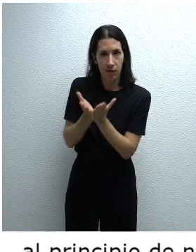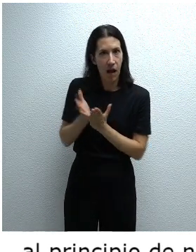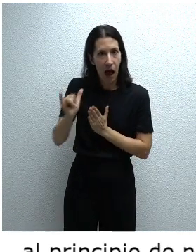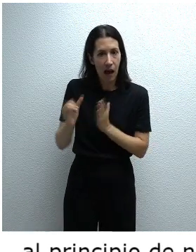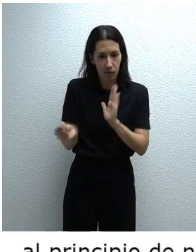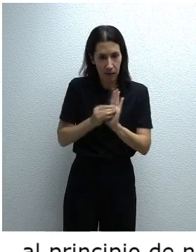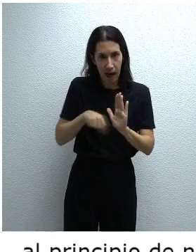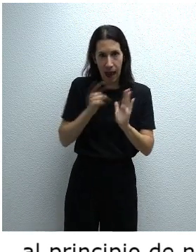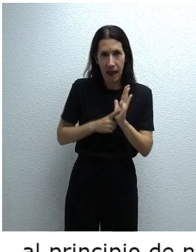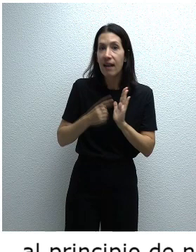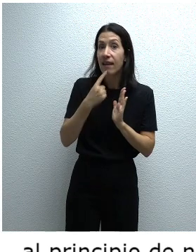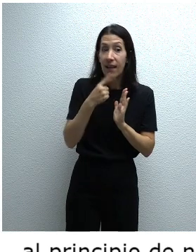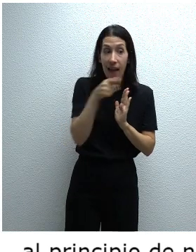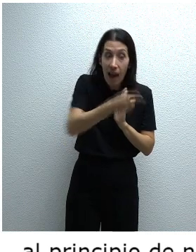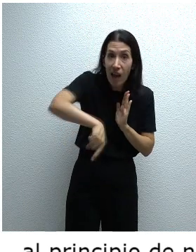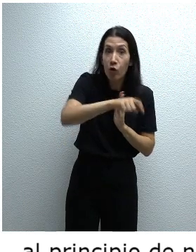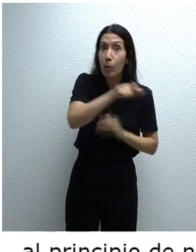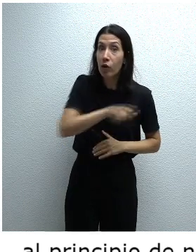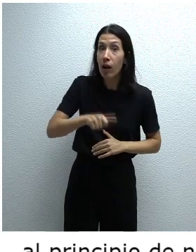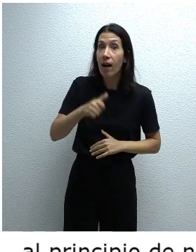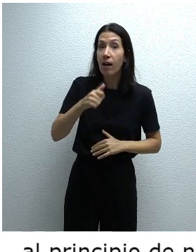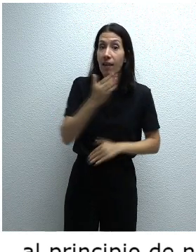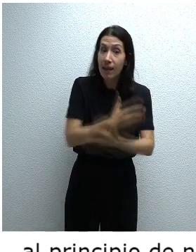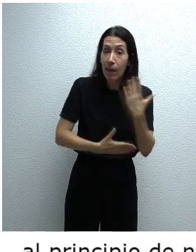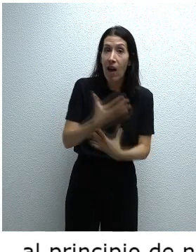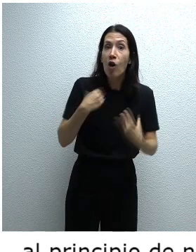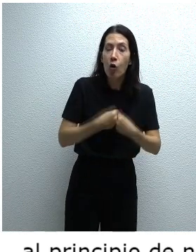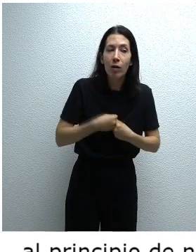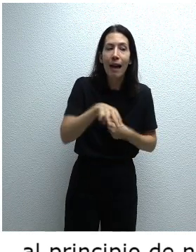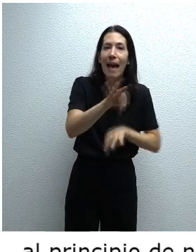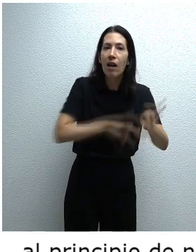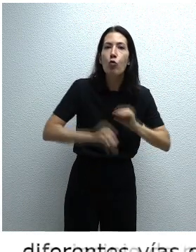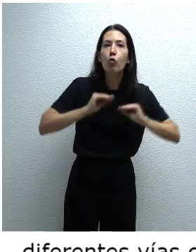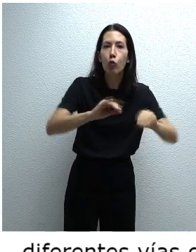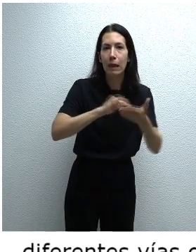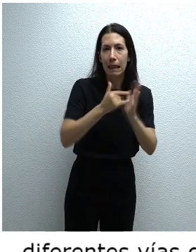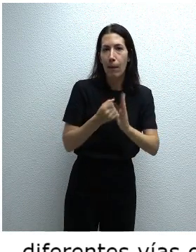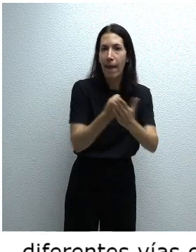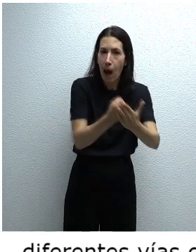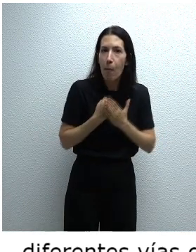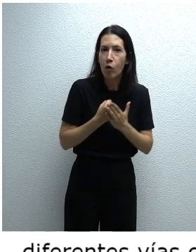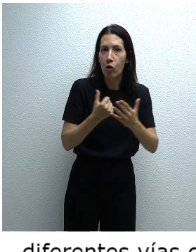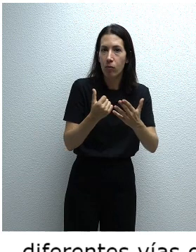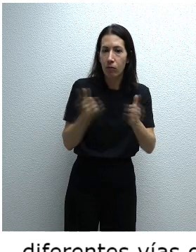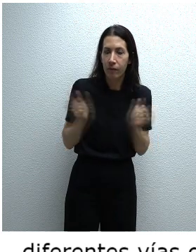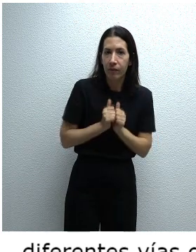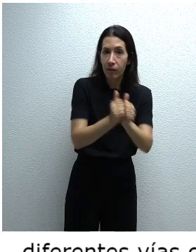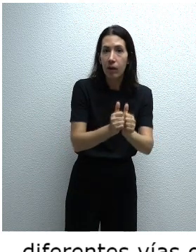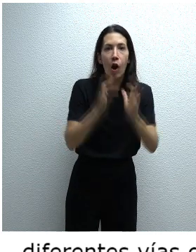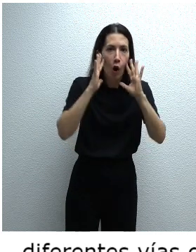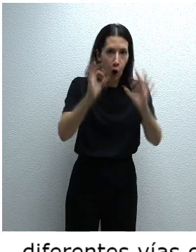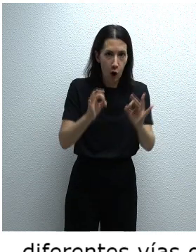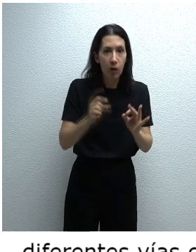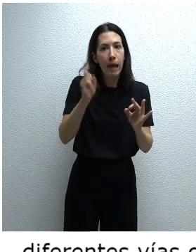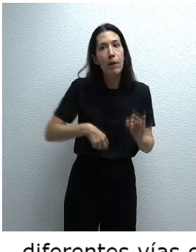la legislación, determinen su propio sistema de apoyo y asistencia, con preferencia al que se establezca